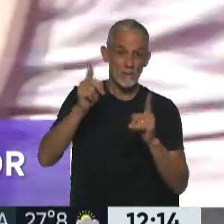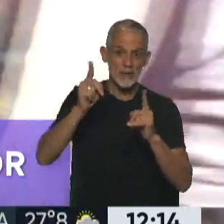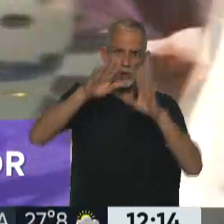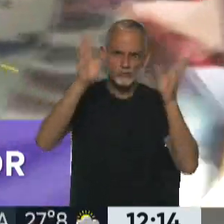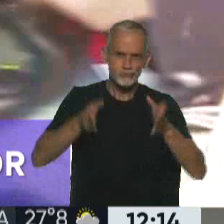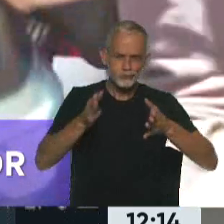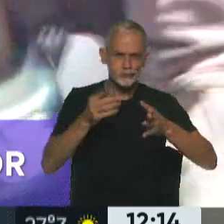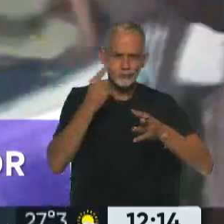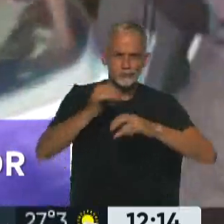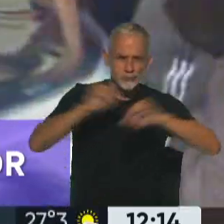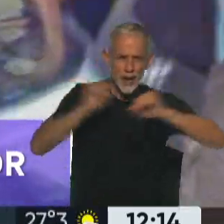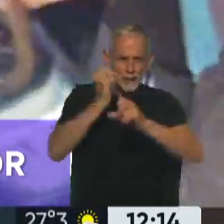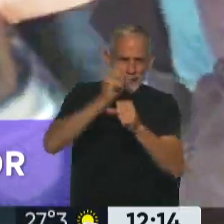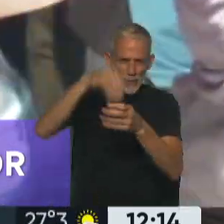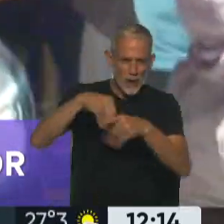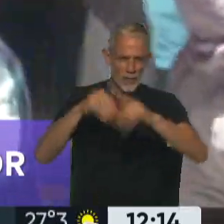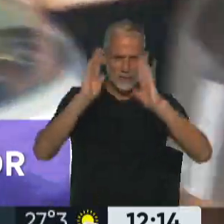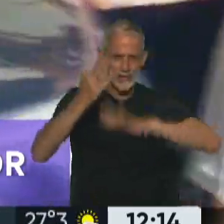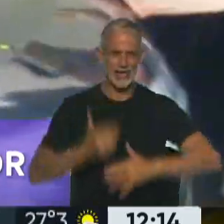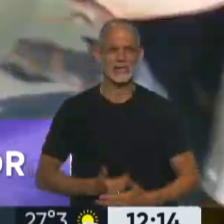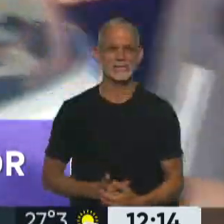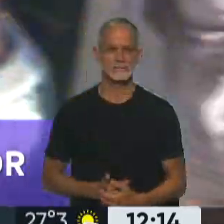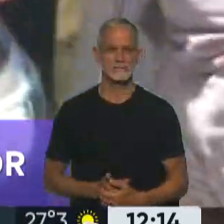comando de campaña.